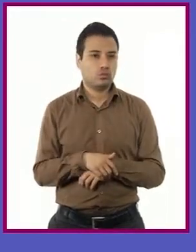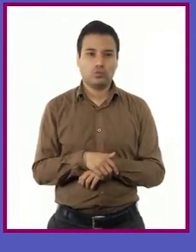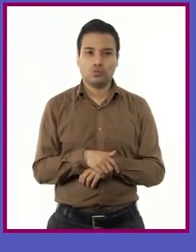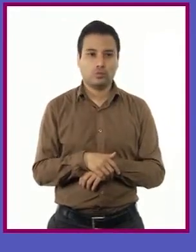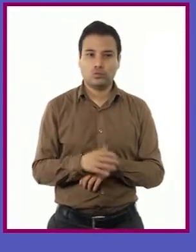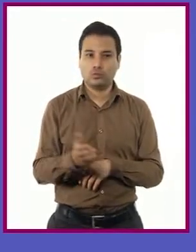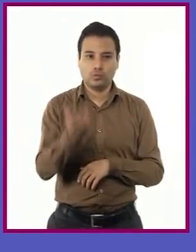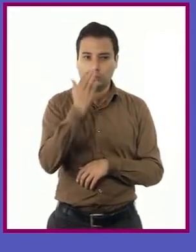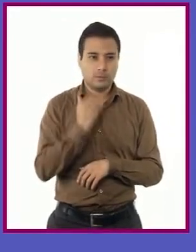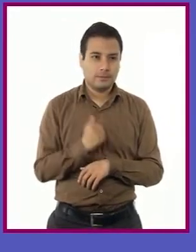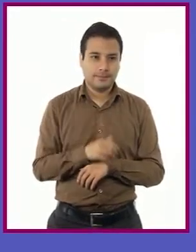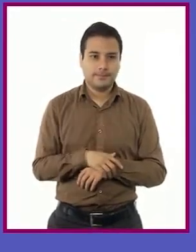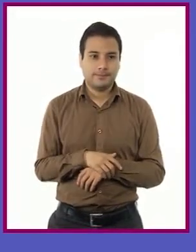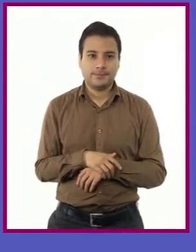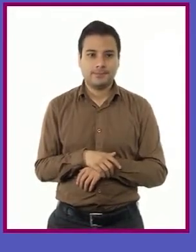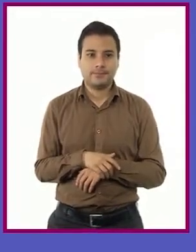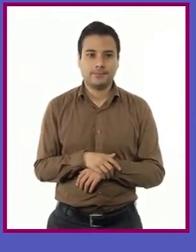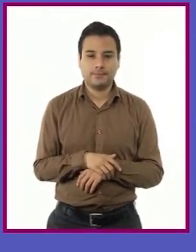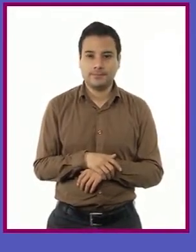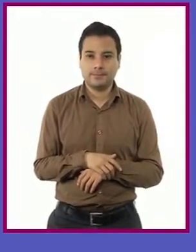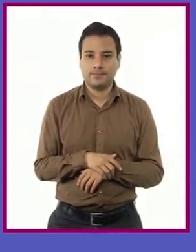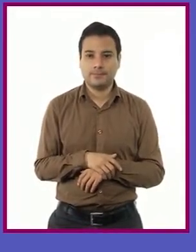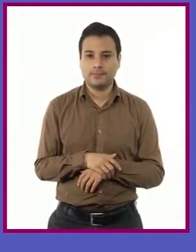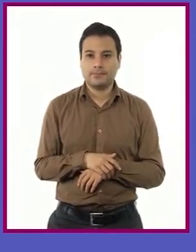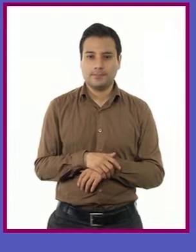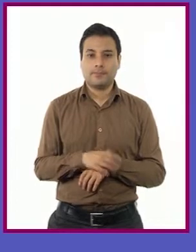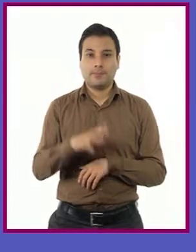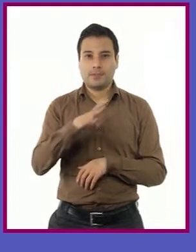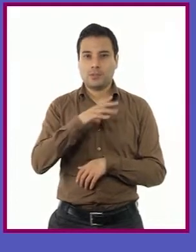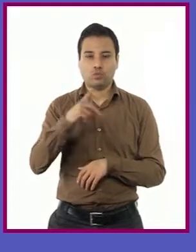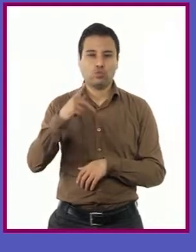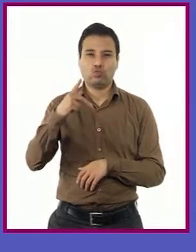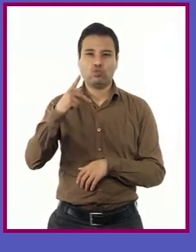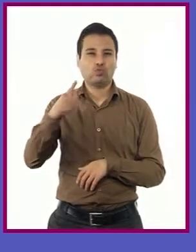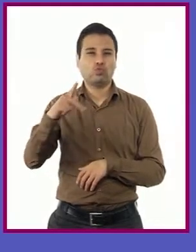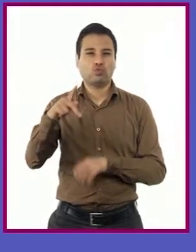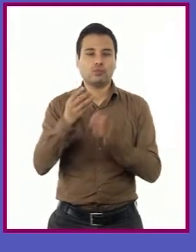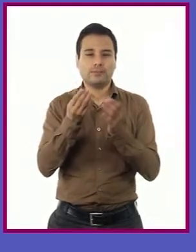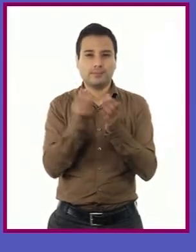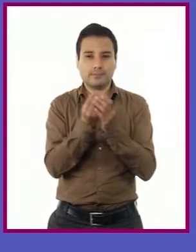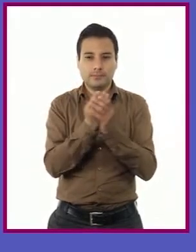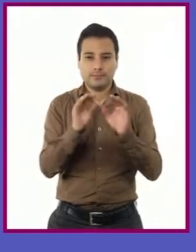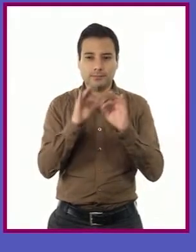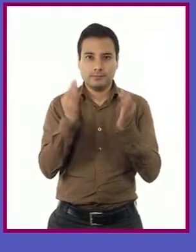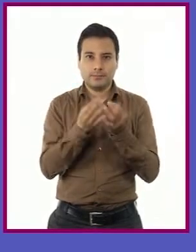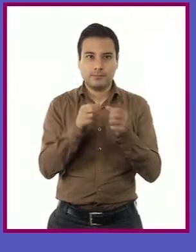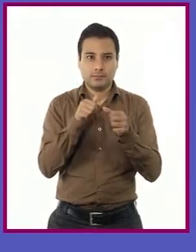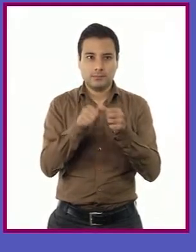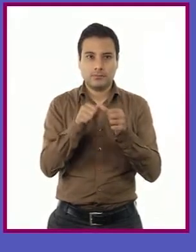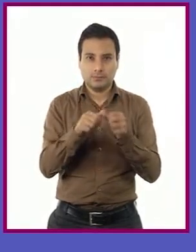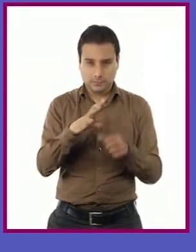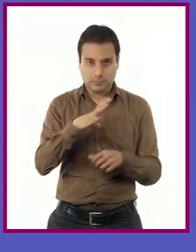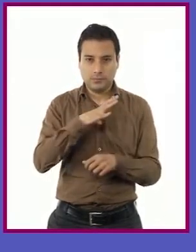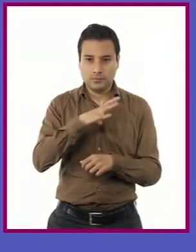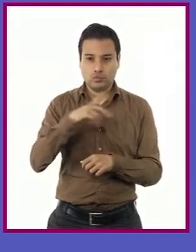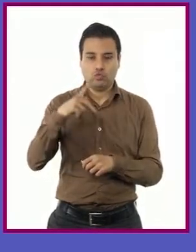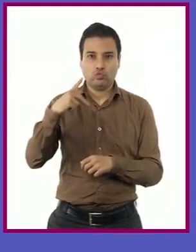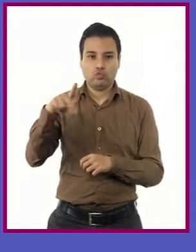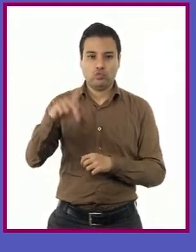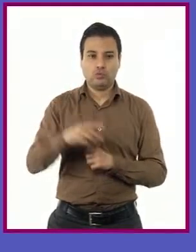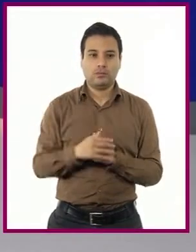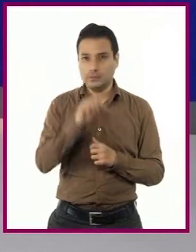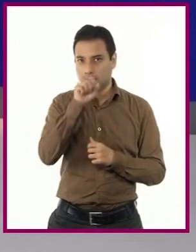minúsculas respectivamente. Marca una tipografía, es decir, el tipo de letra y el uso de una lista para los